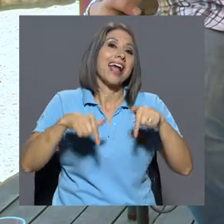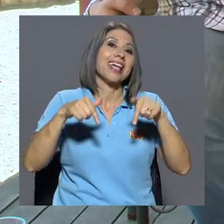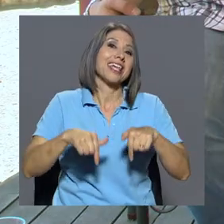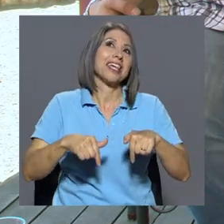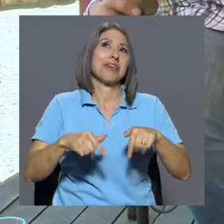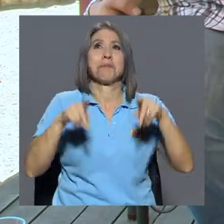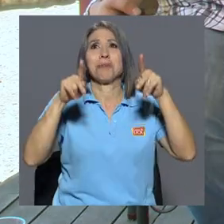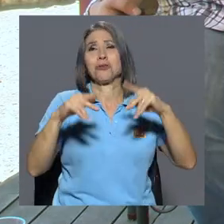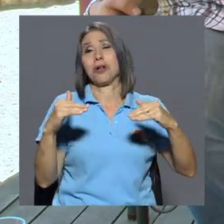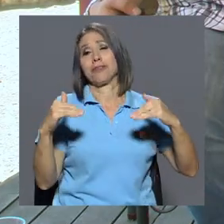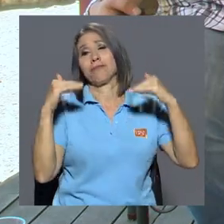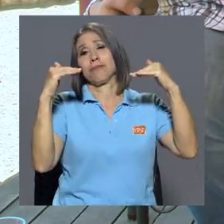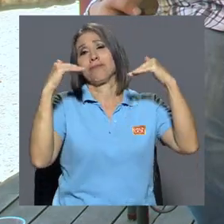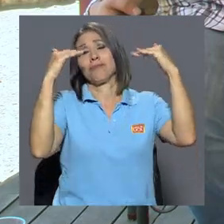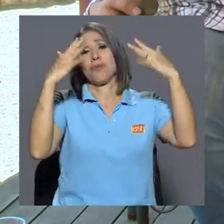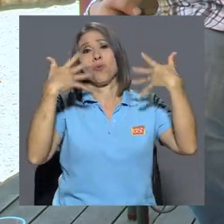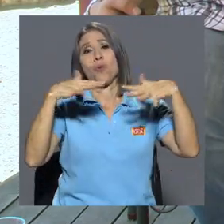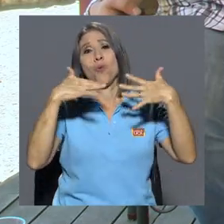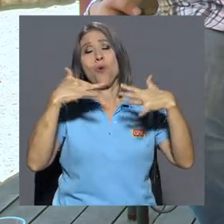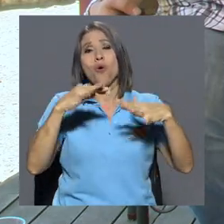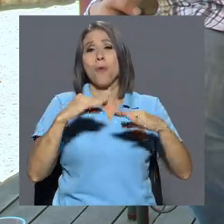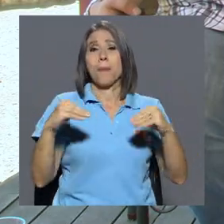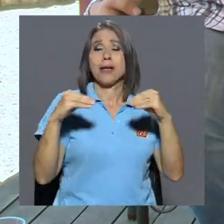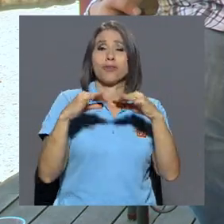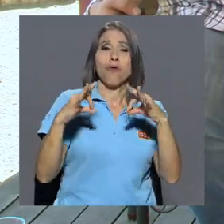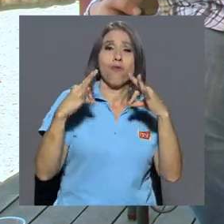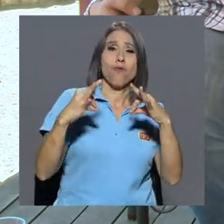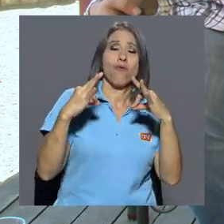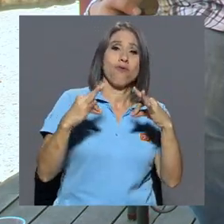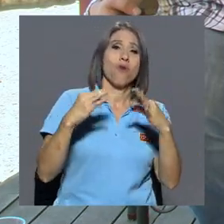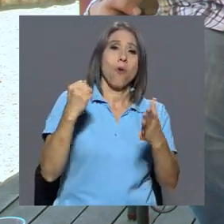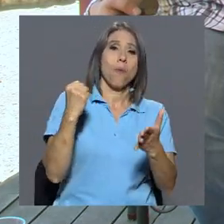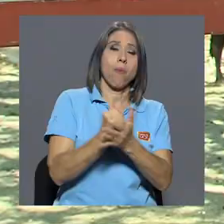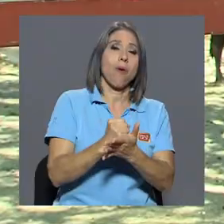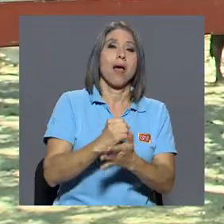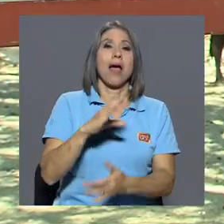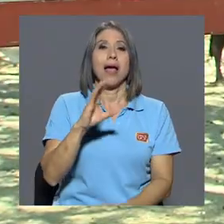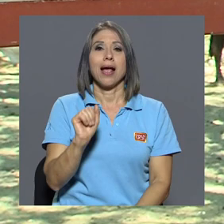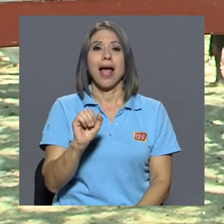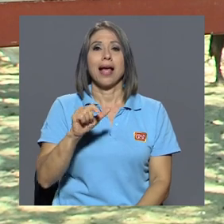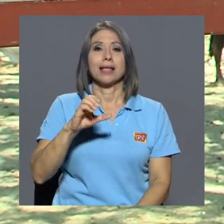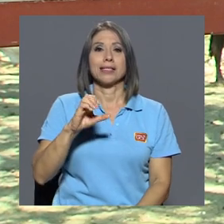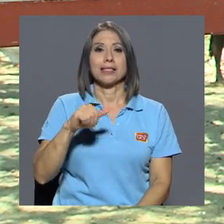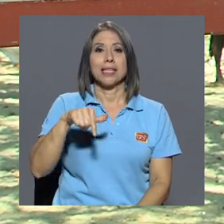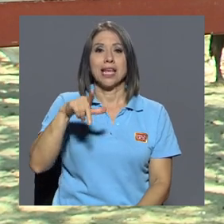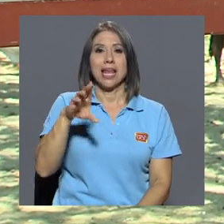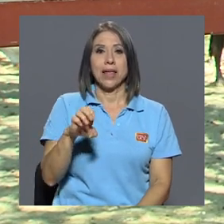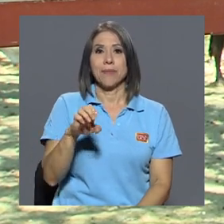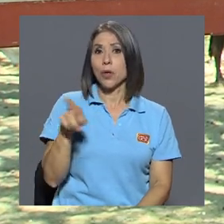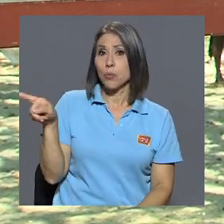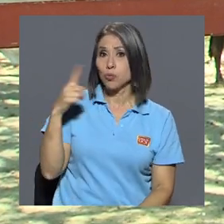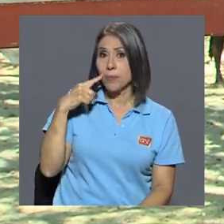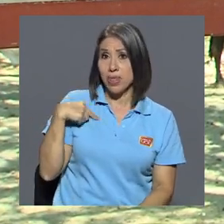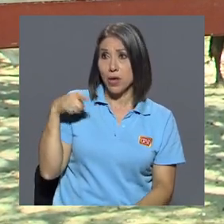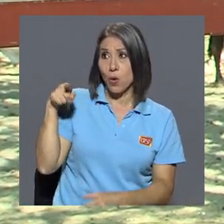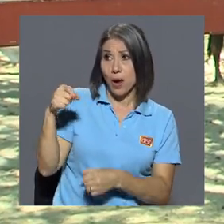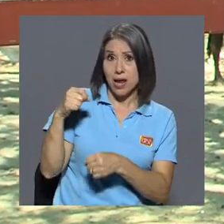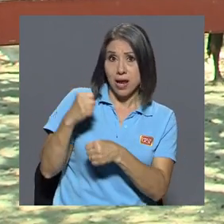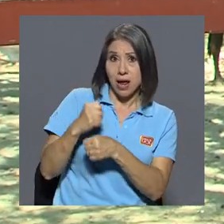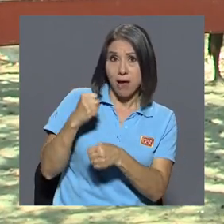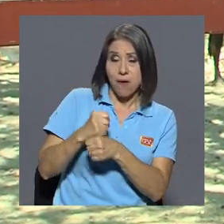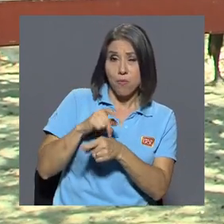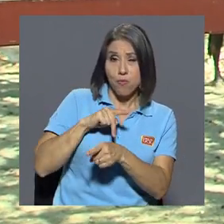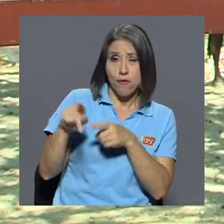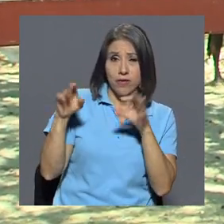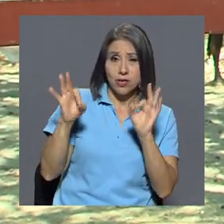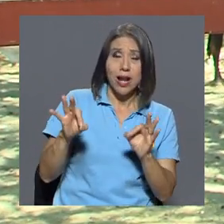o el BCL es cacique. Usted me dijo que ellos hacen un trabajo muy profesional. Se trabaja con,